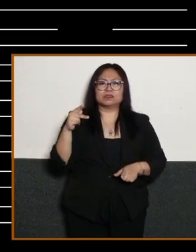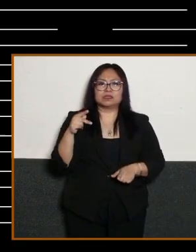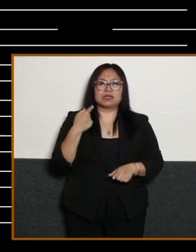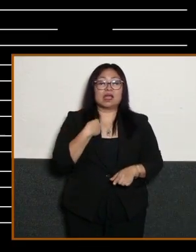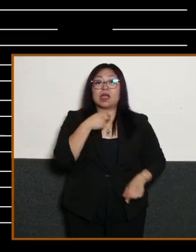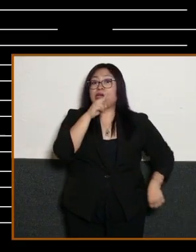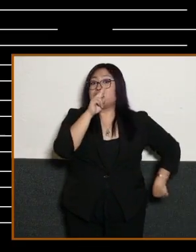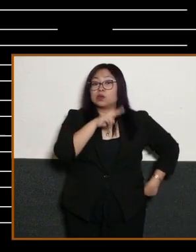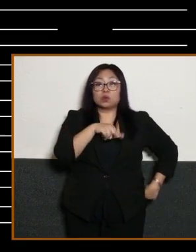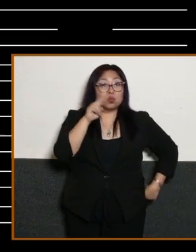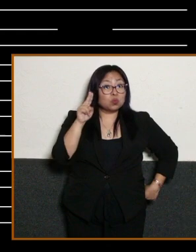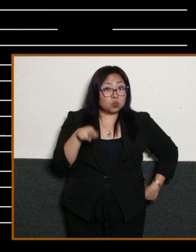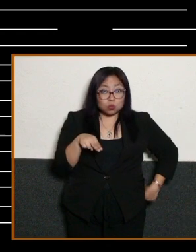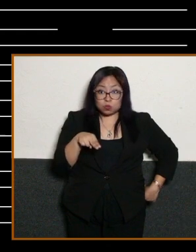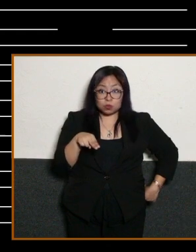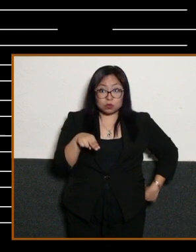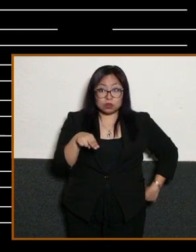nunca